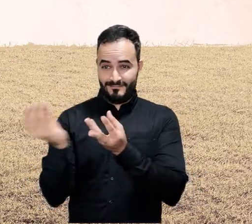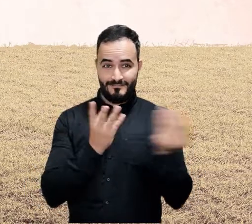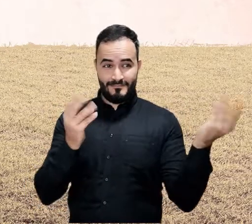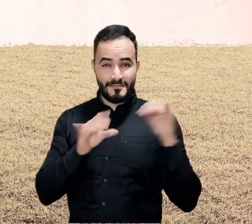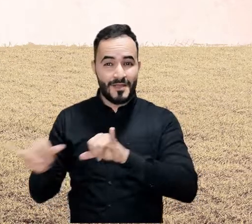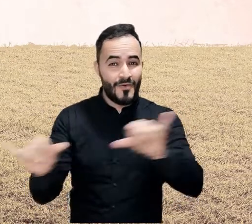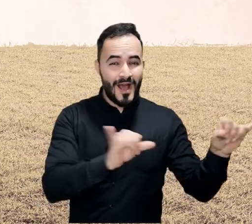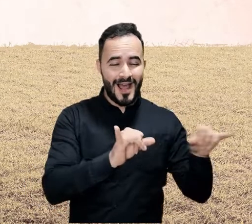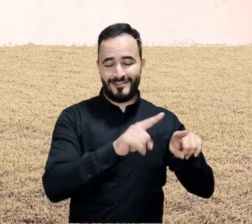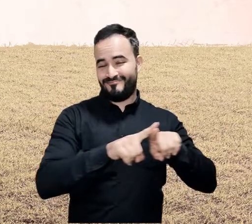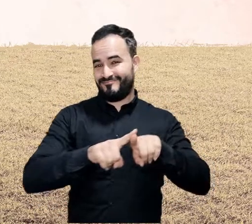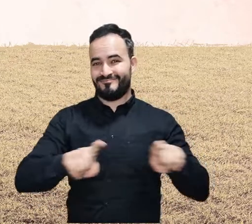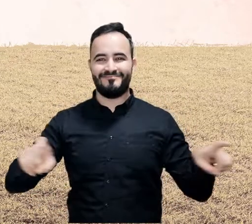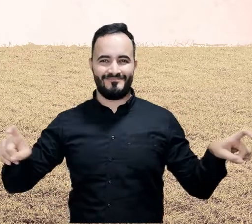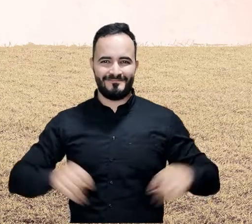familias diversas.